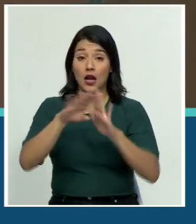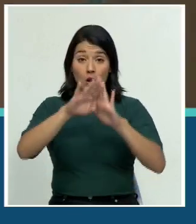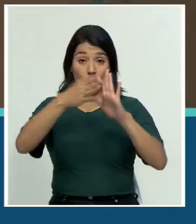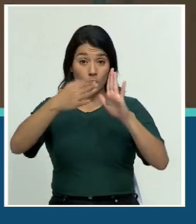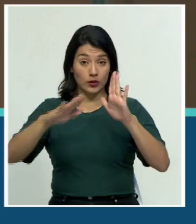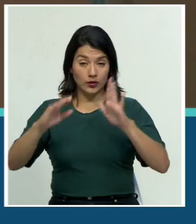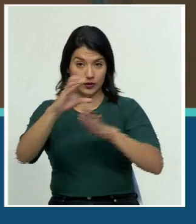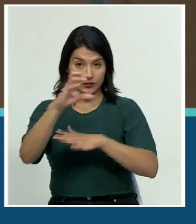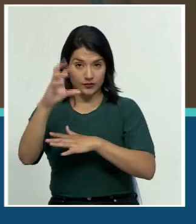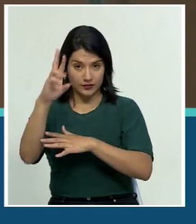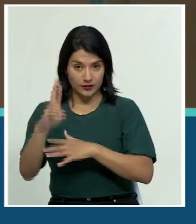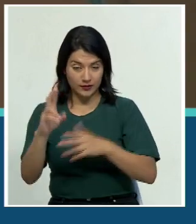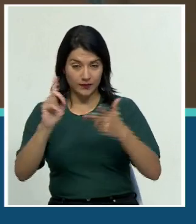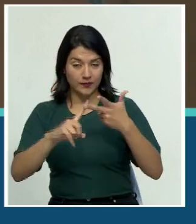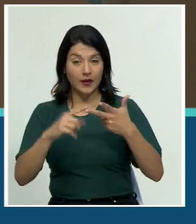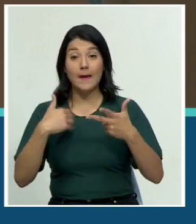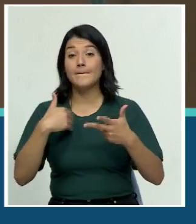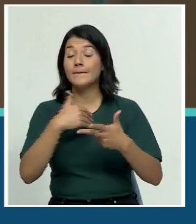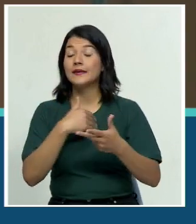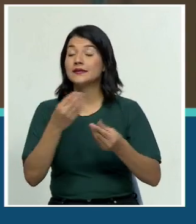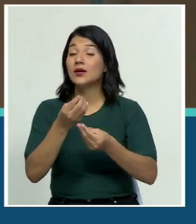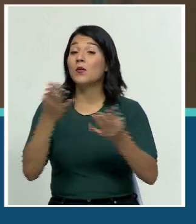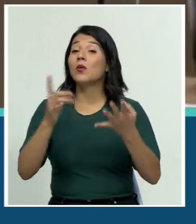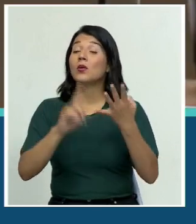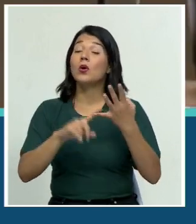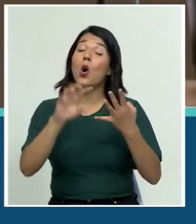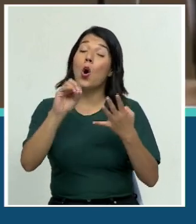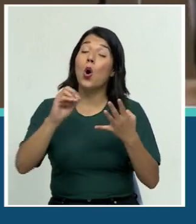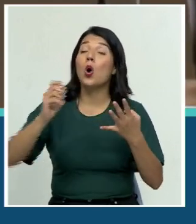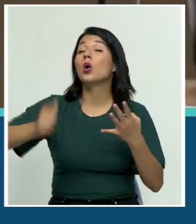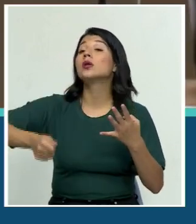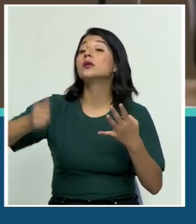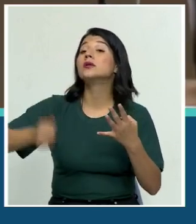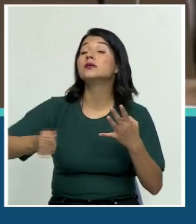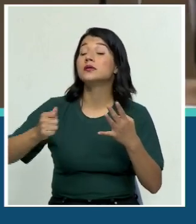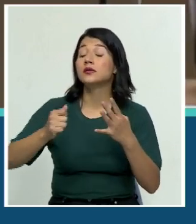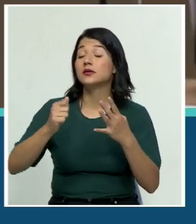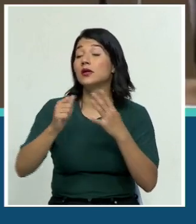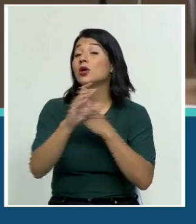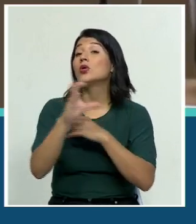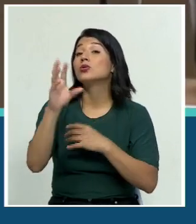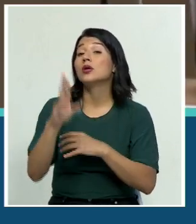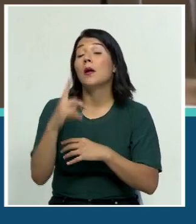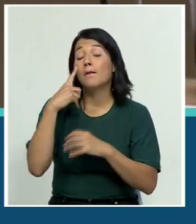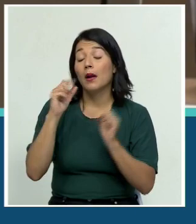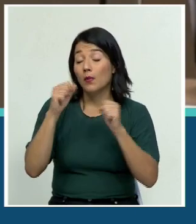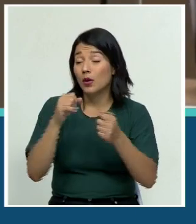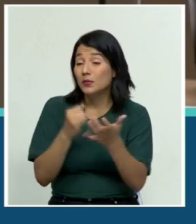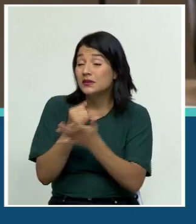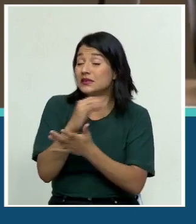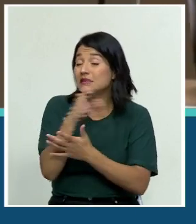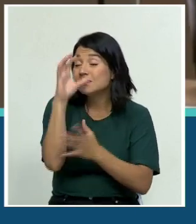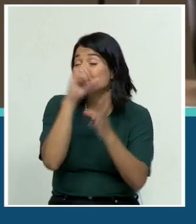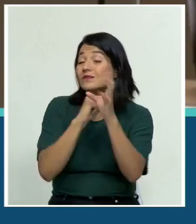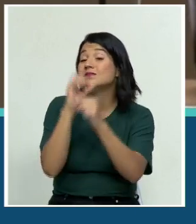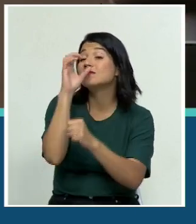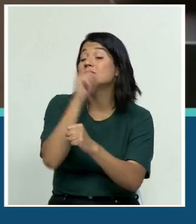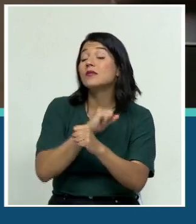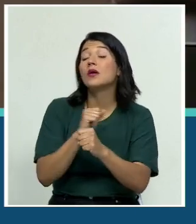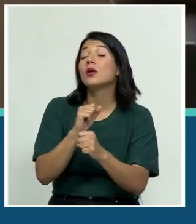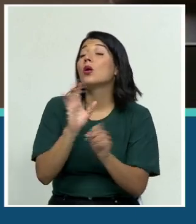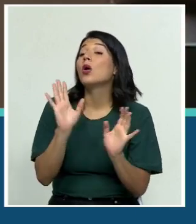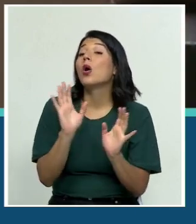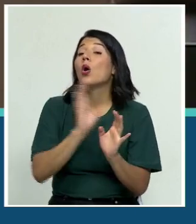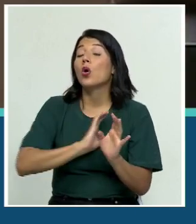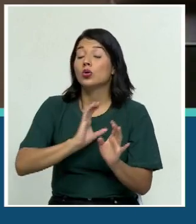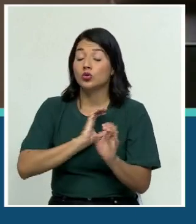de la República, el Ministerio Público o los Tribunales de la República, para investigar y determinar la comisión de posibles